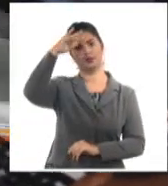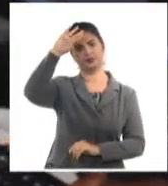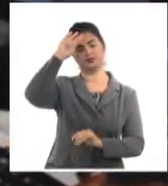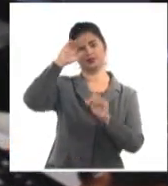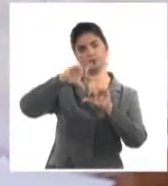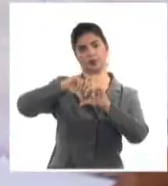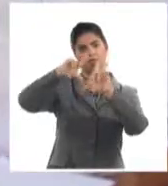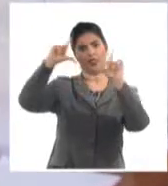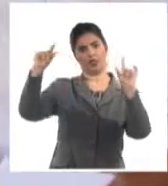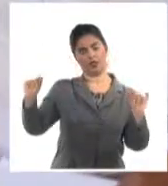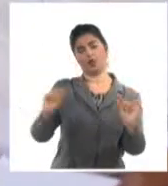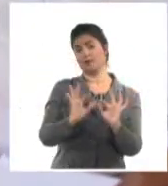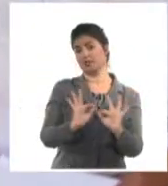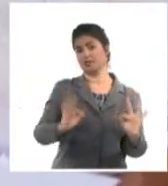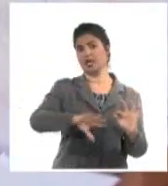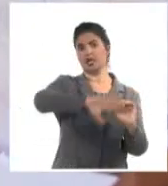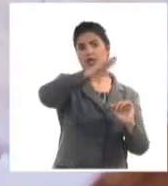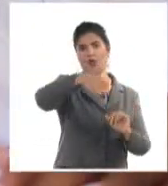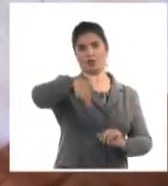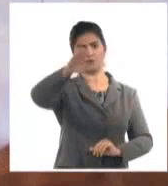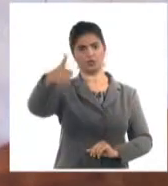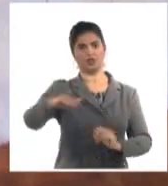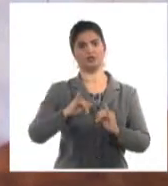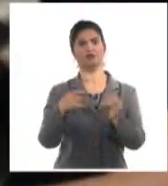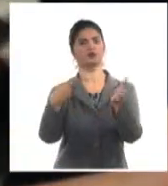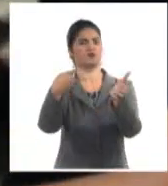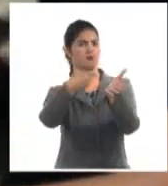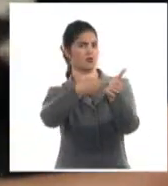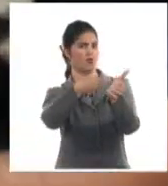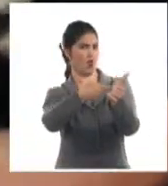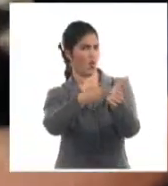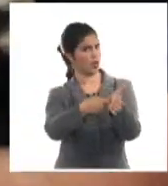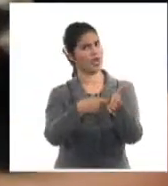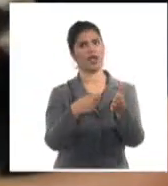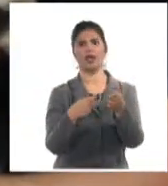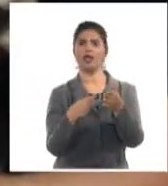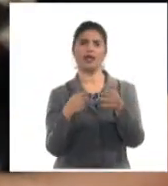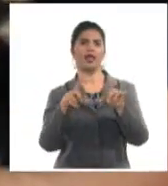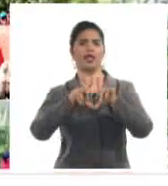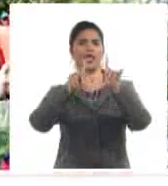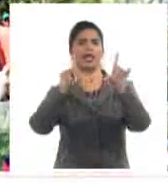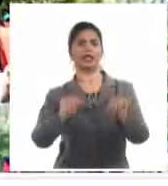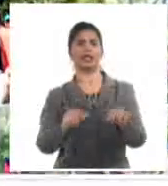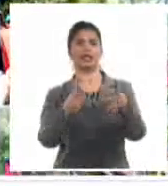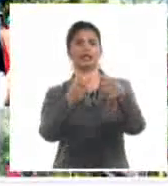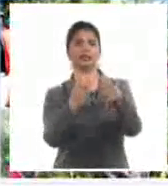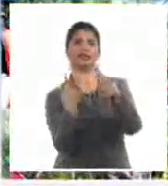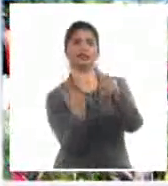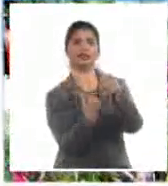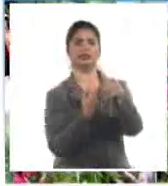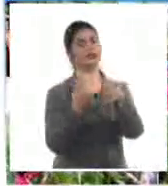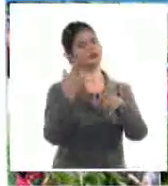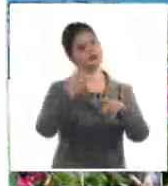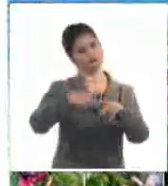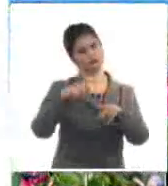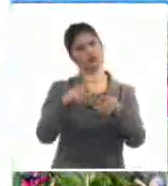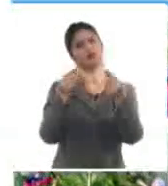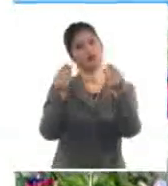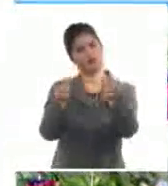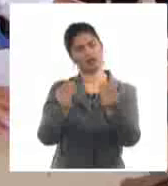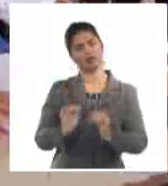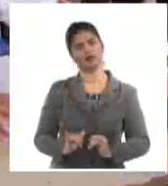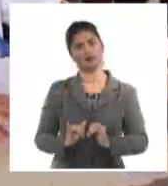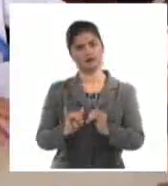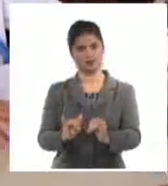través de soportes digitales, memorias, discos, soportes externos. El oriental territorio de Aterano tiene